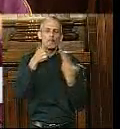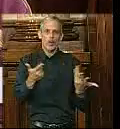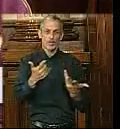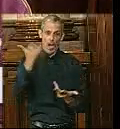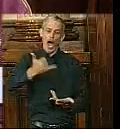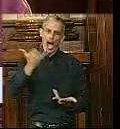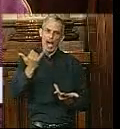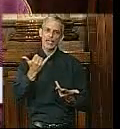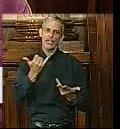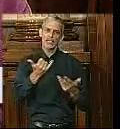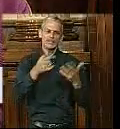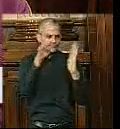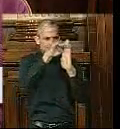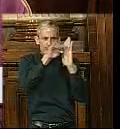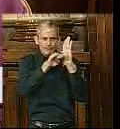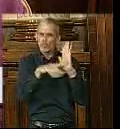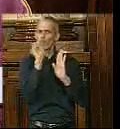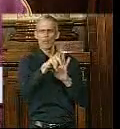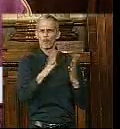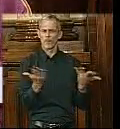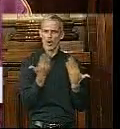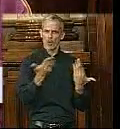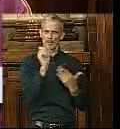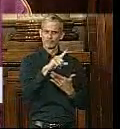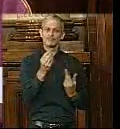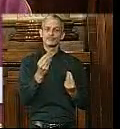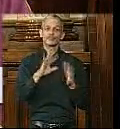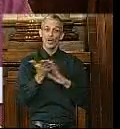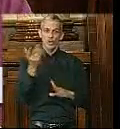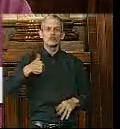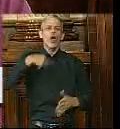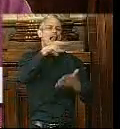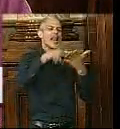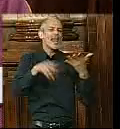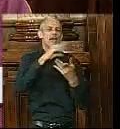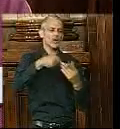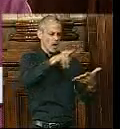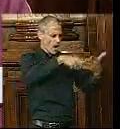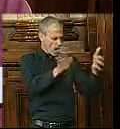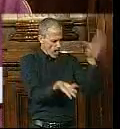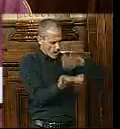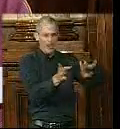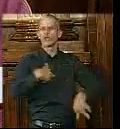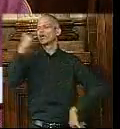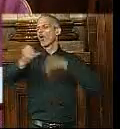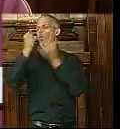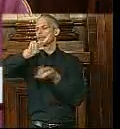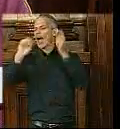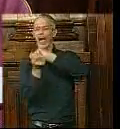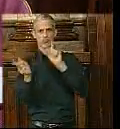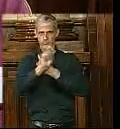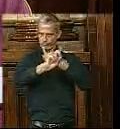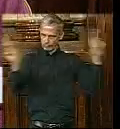porque tiene varias características que le son propias. Una es que nosotros leemos los cuentos, no los contamos, no los narramos. Y eso